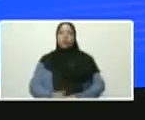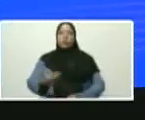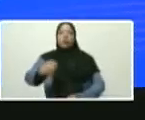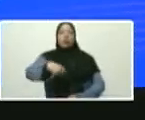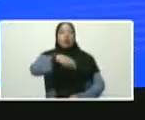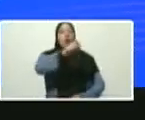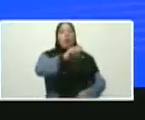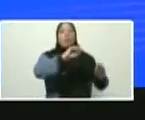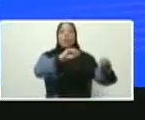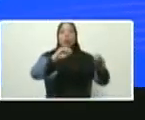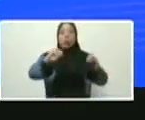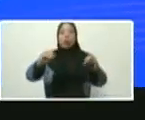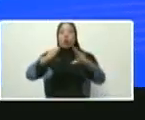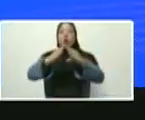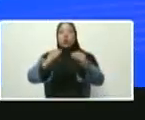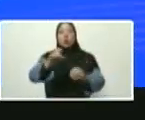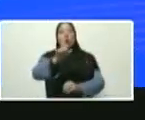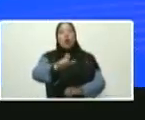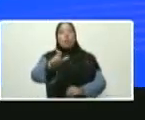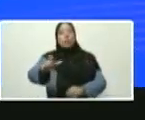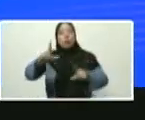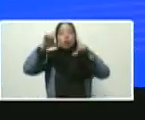todo el personal militar,